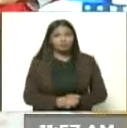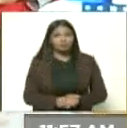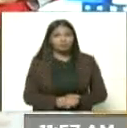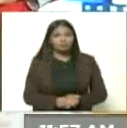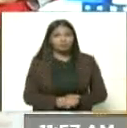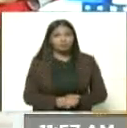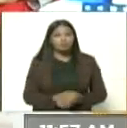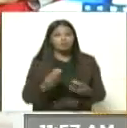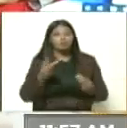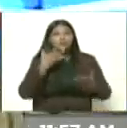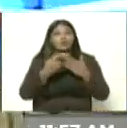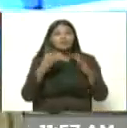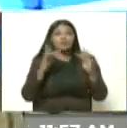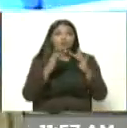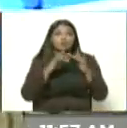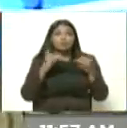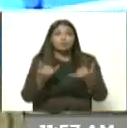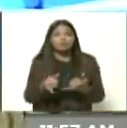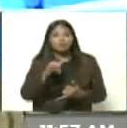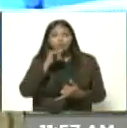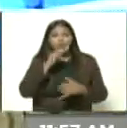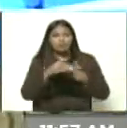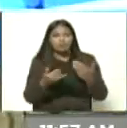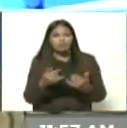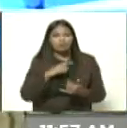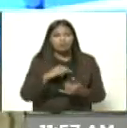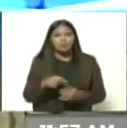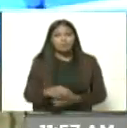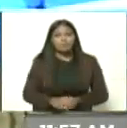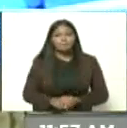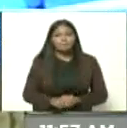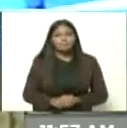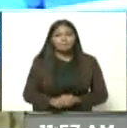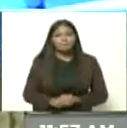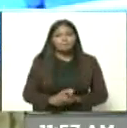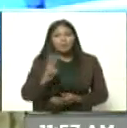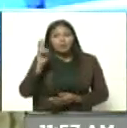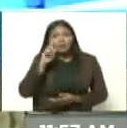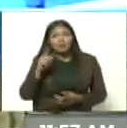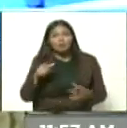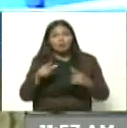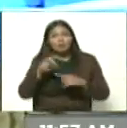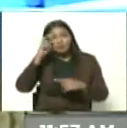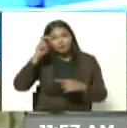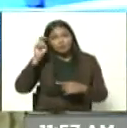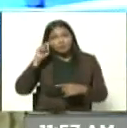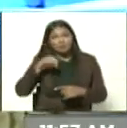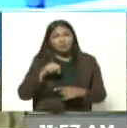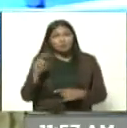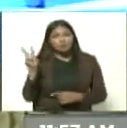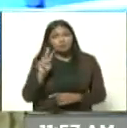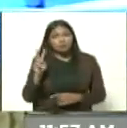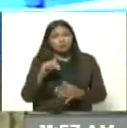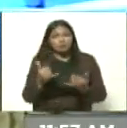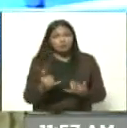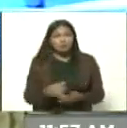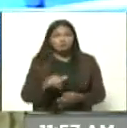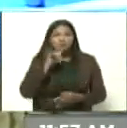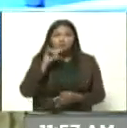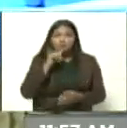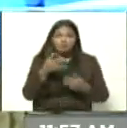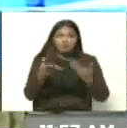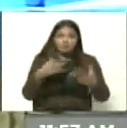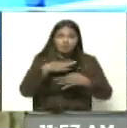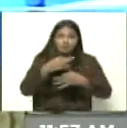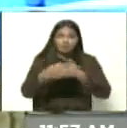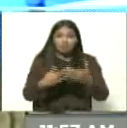Sí, muchísimas gracias por el contacto informativo. Verónica, te saludo desde la sede de la Cancillería de la República Bolivariana de Venezuela. Información de